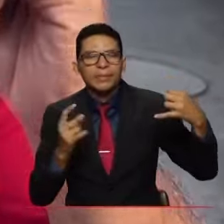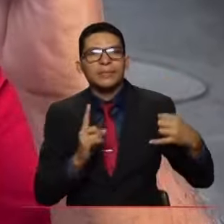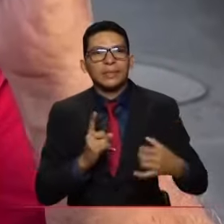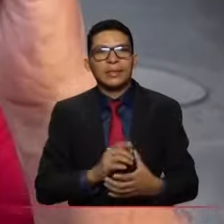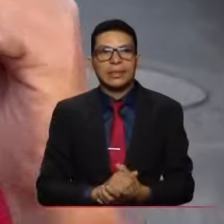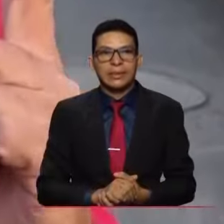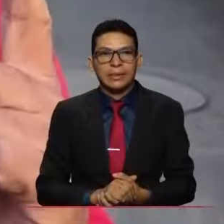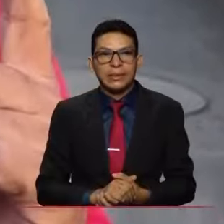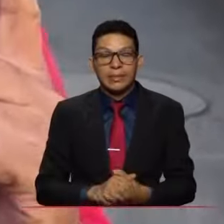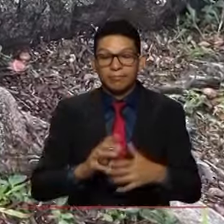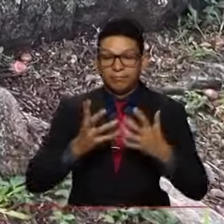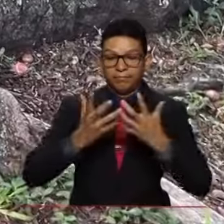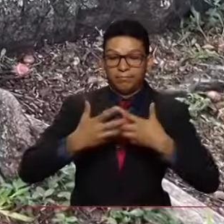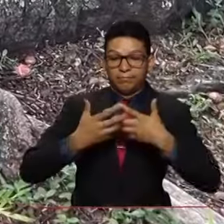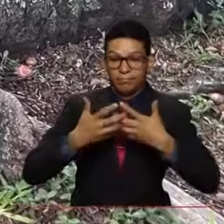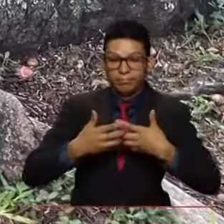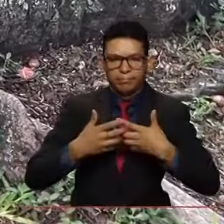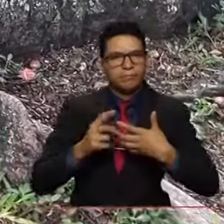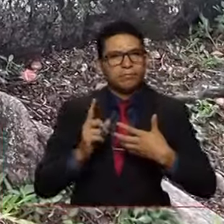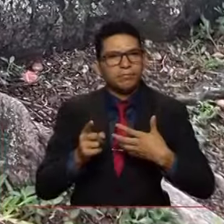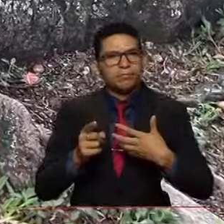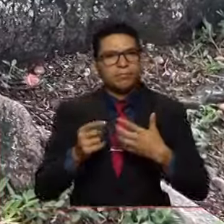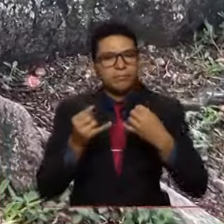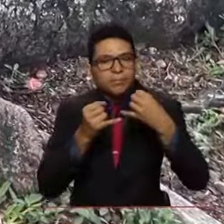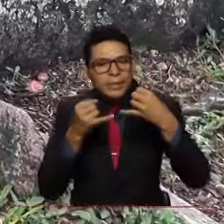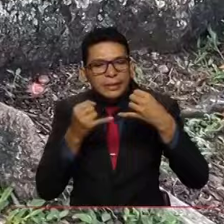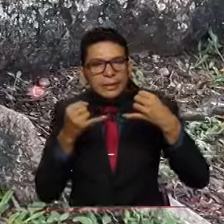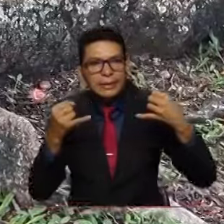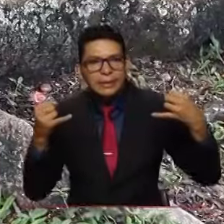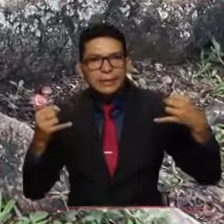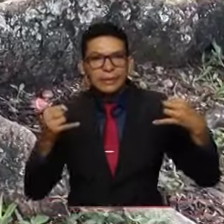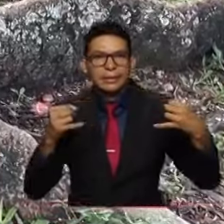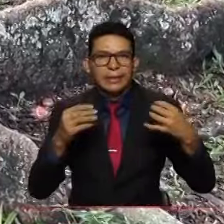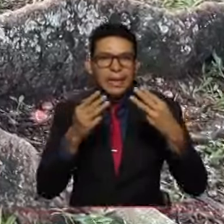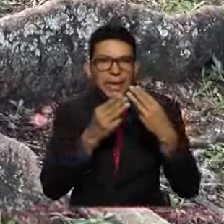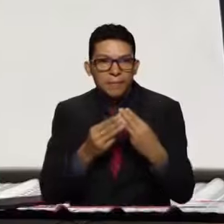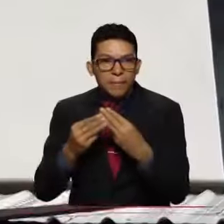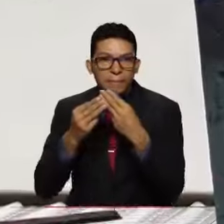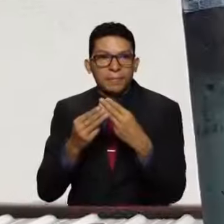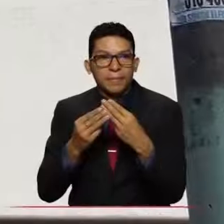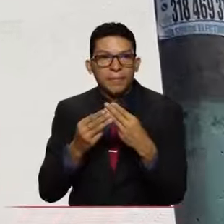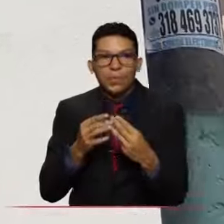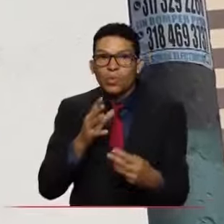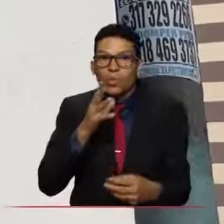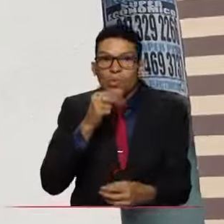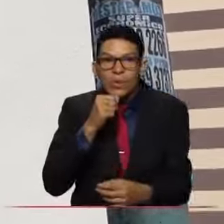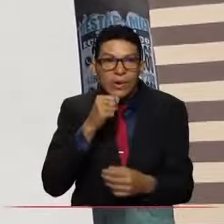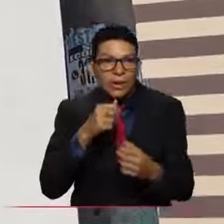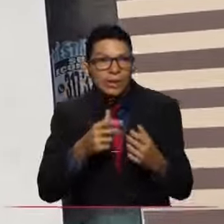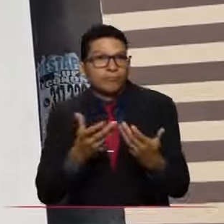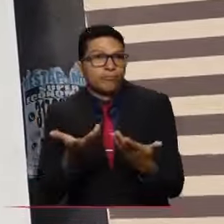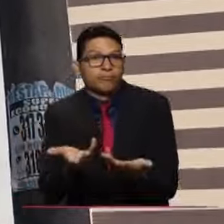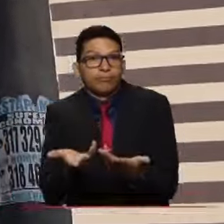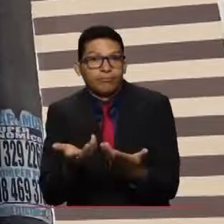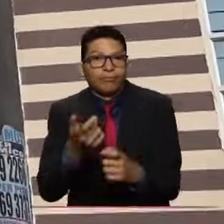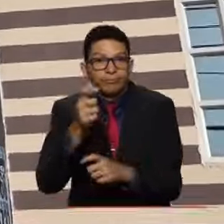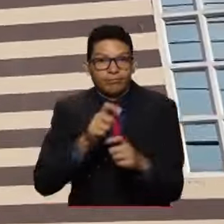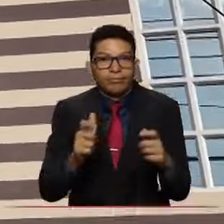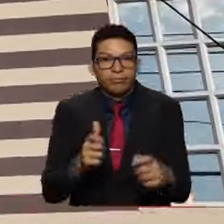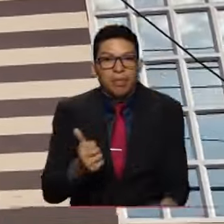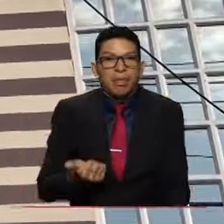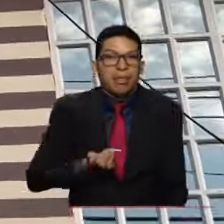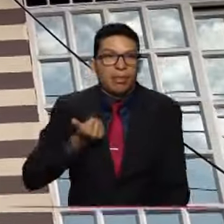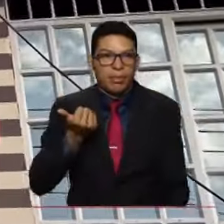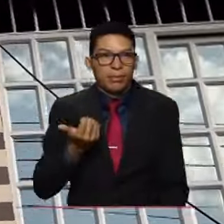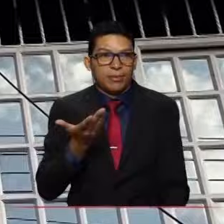y las empresas encargadas de esos cables creo que es en Cali no lo rec entonces deja la Merced de los